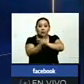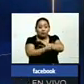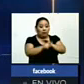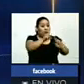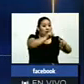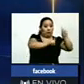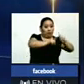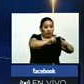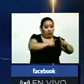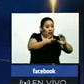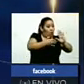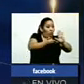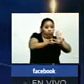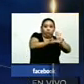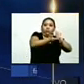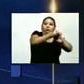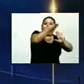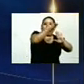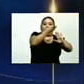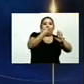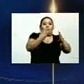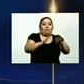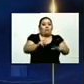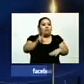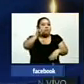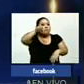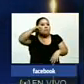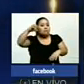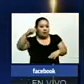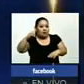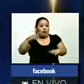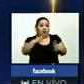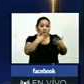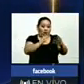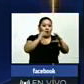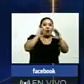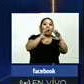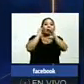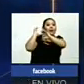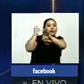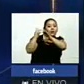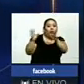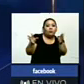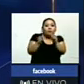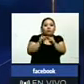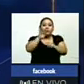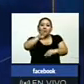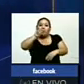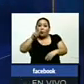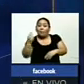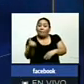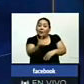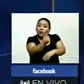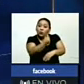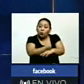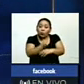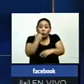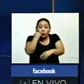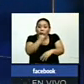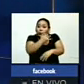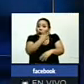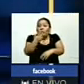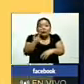Santa Ana ya supera las 1,000 atenciones y en Sonsonate se contabilizan más de 42 casos de pacientes que fueron